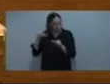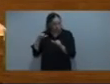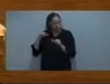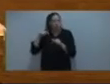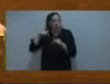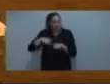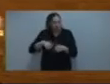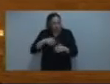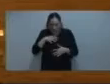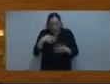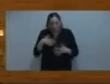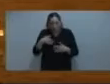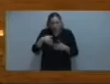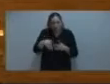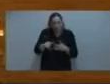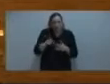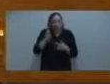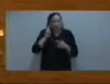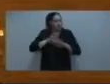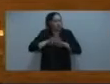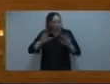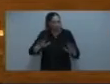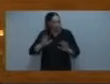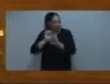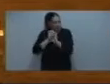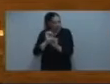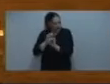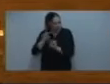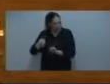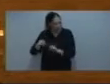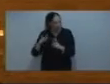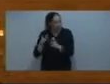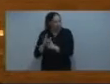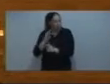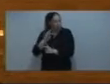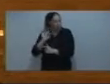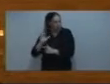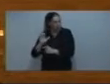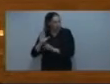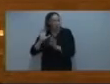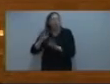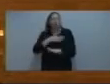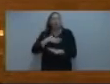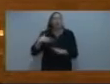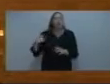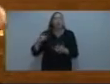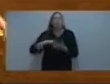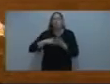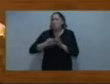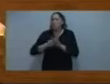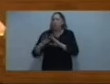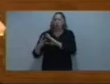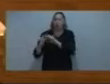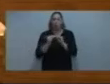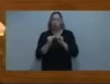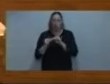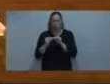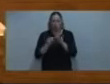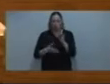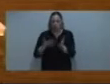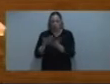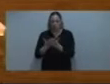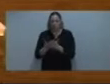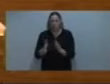de la UTE de Villabona. Pero eso sí, queremos reforzar un planteamiento conjunto. Hay que pedir lo que beneficia al